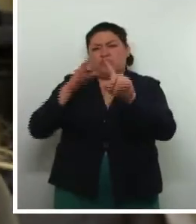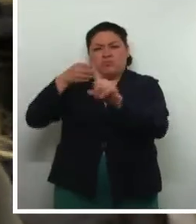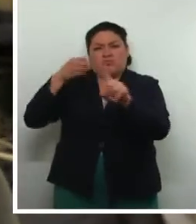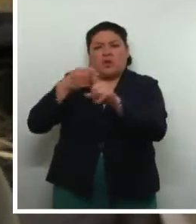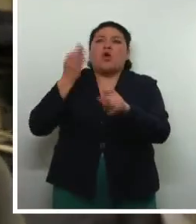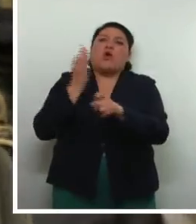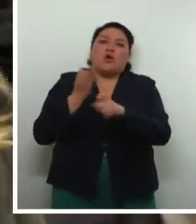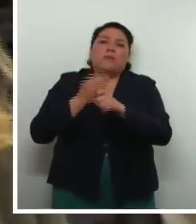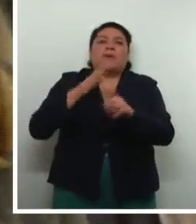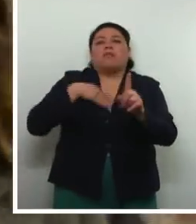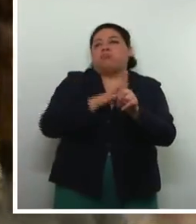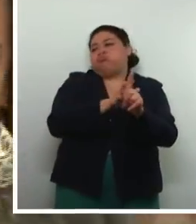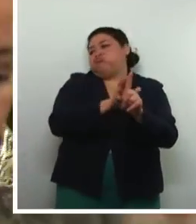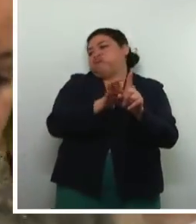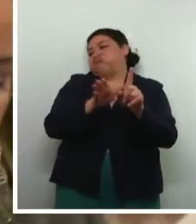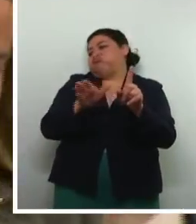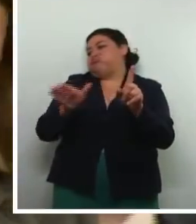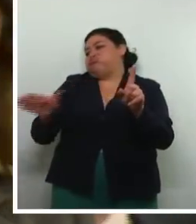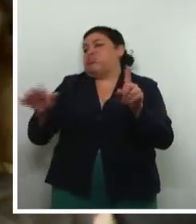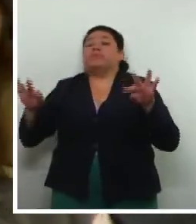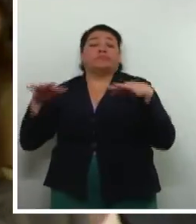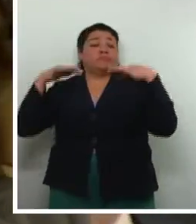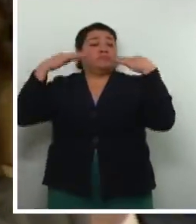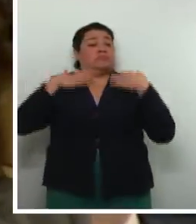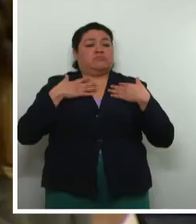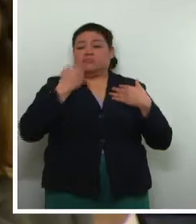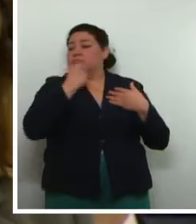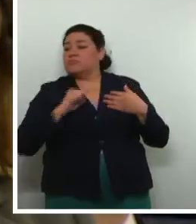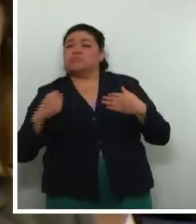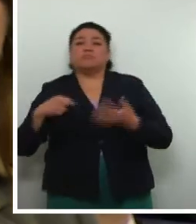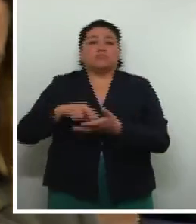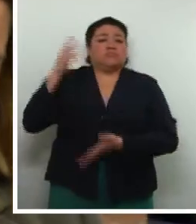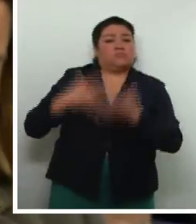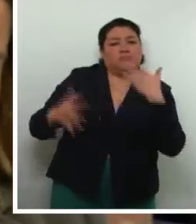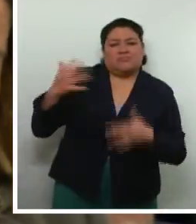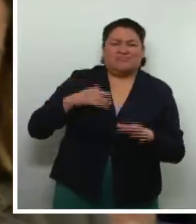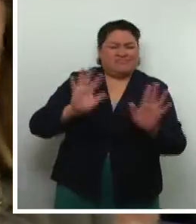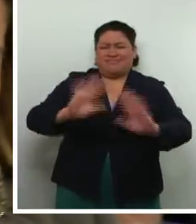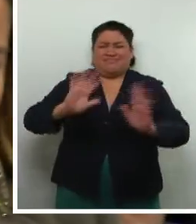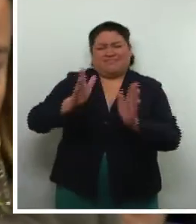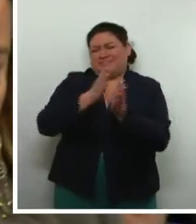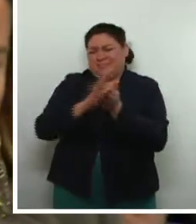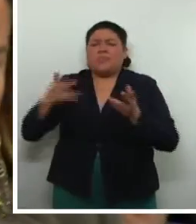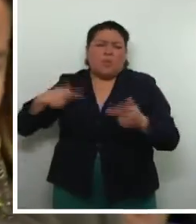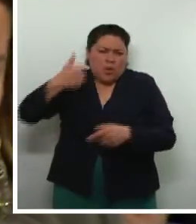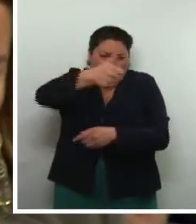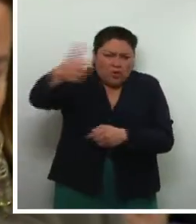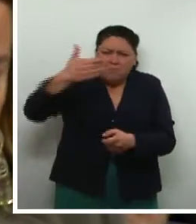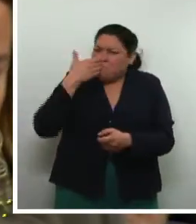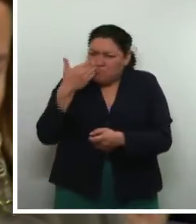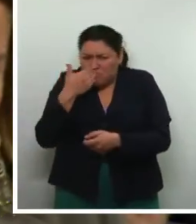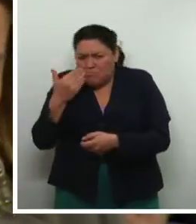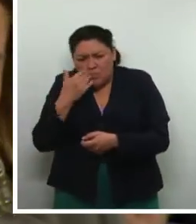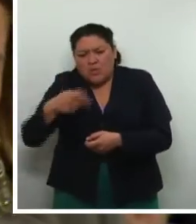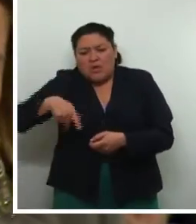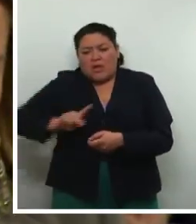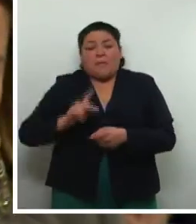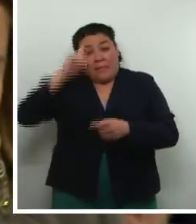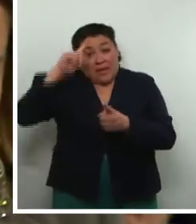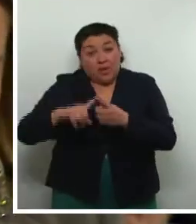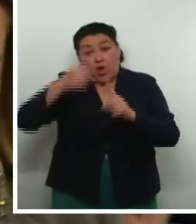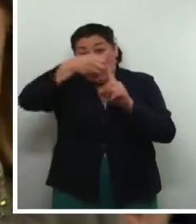perder el camino en los protagonismos, las participaciones, que tienen todo su derecho, pero creo que encontramos la ruta